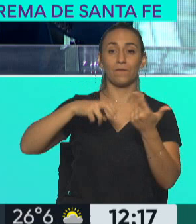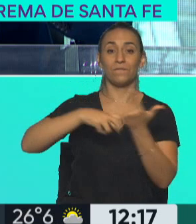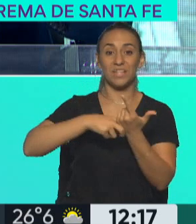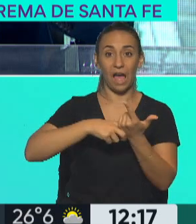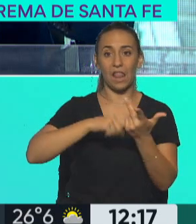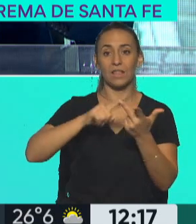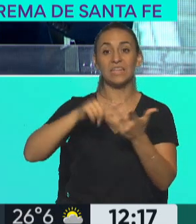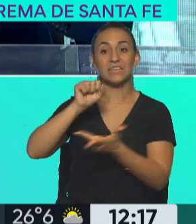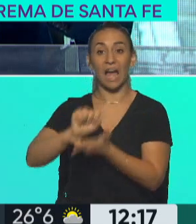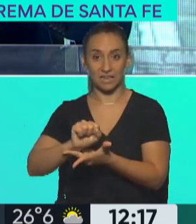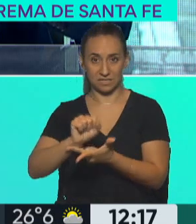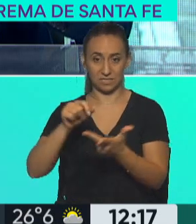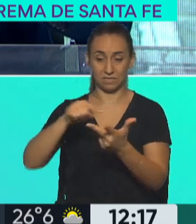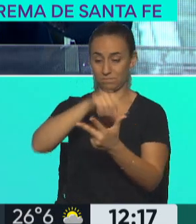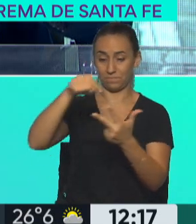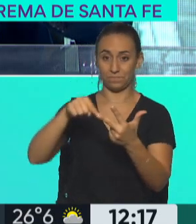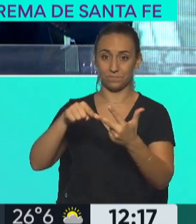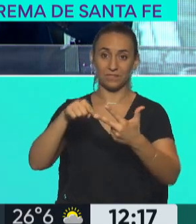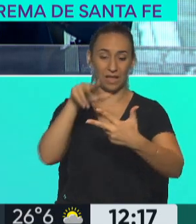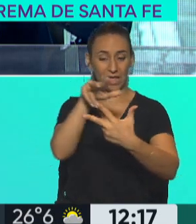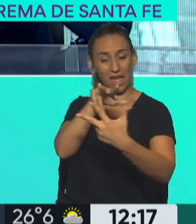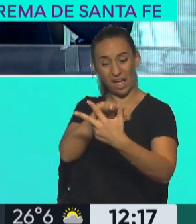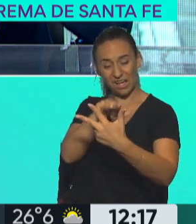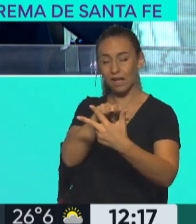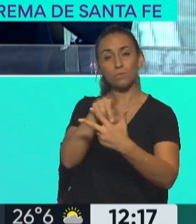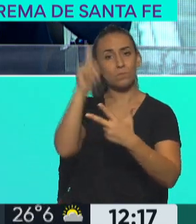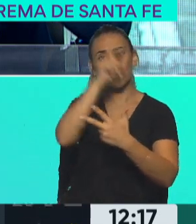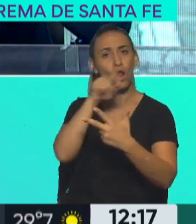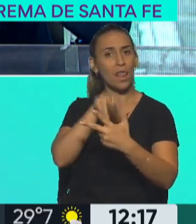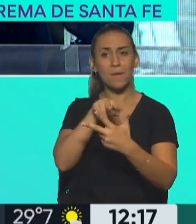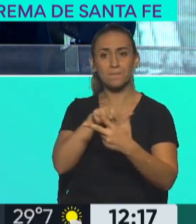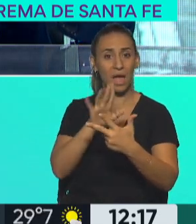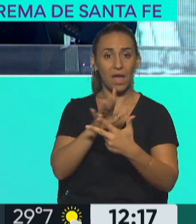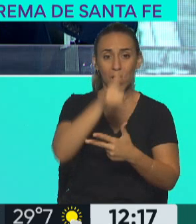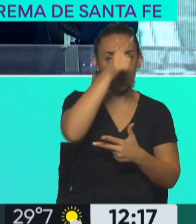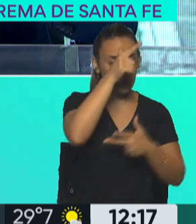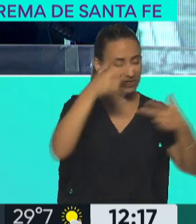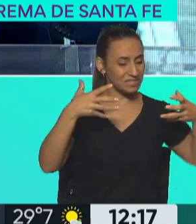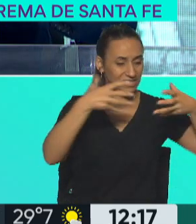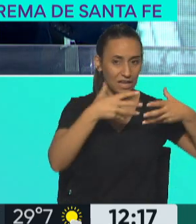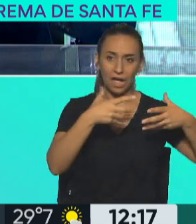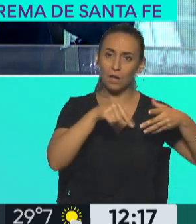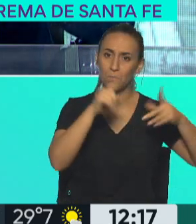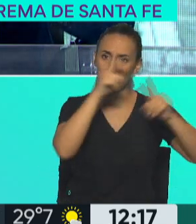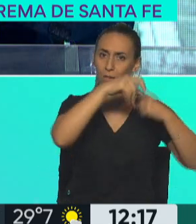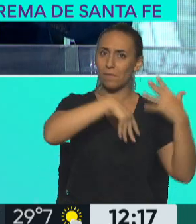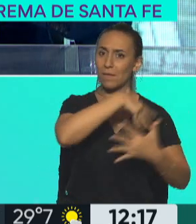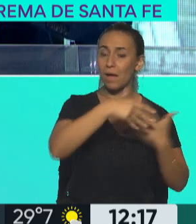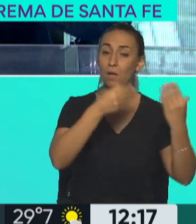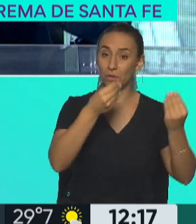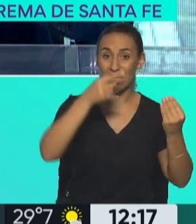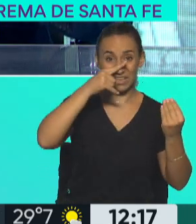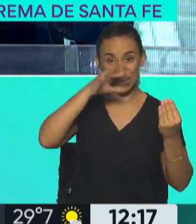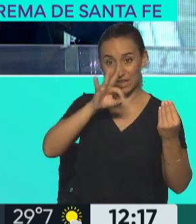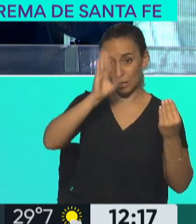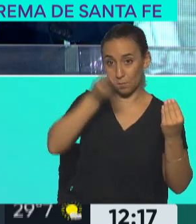problemas básicamente en el primer y tercer segmento. Tenemos problemas en la agencia policial, tenemos problemas porque el